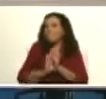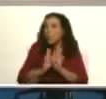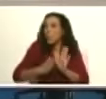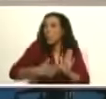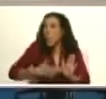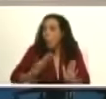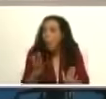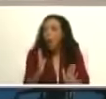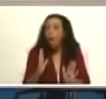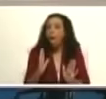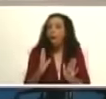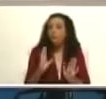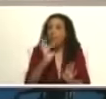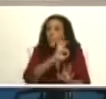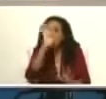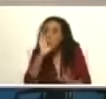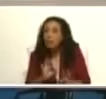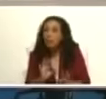la mayor cifra,